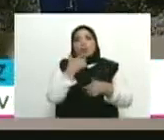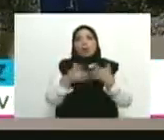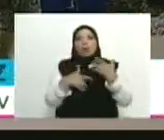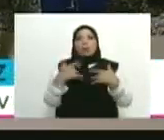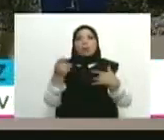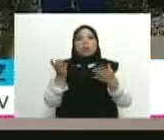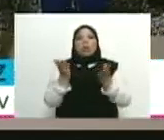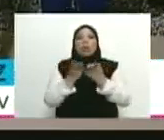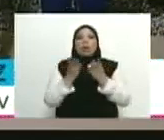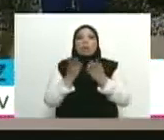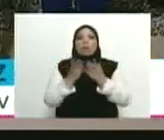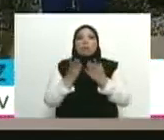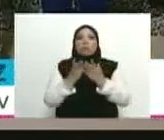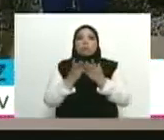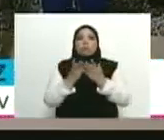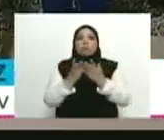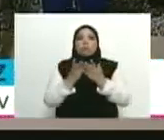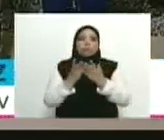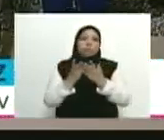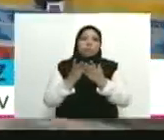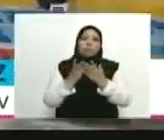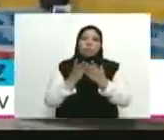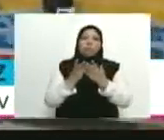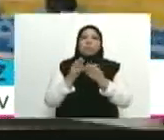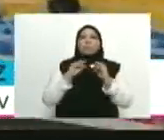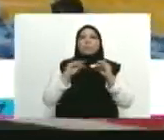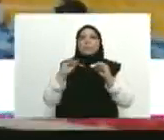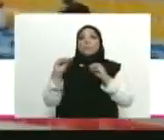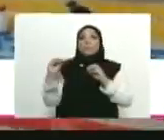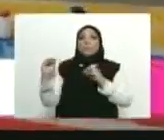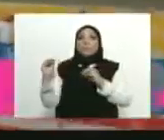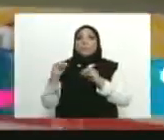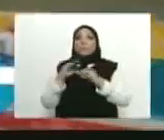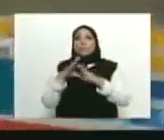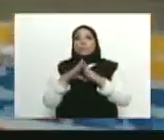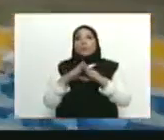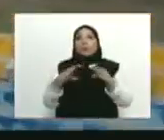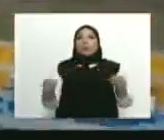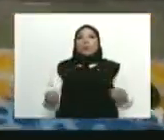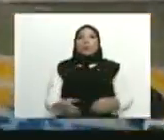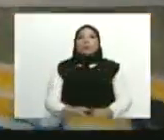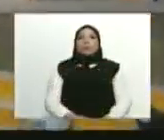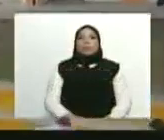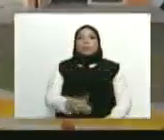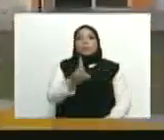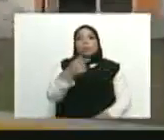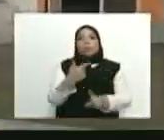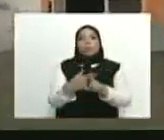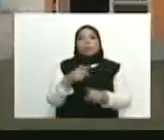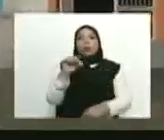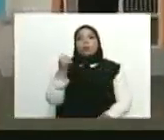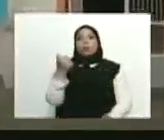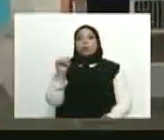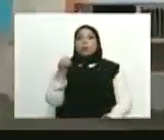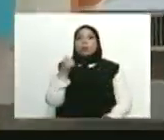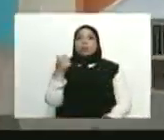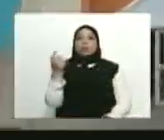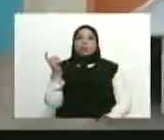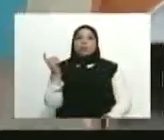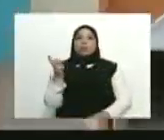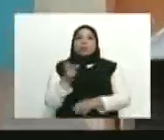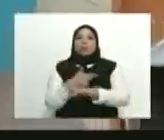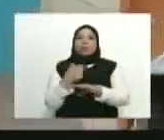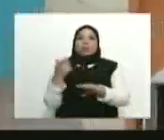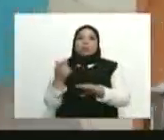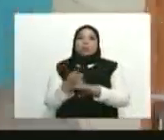unidad educativa, porque de verdad la solicitud que se le hizo a través del 1x10 del buen gobierno se